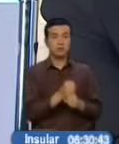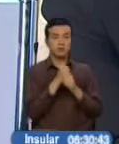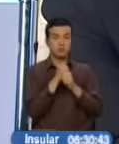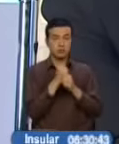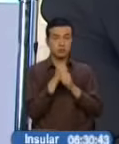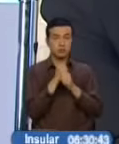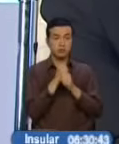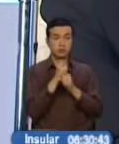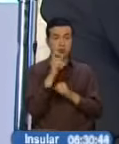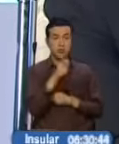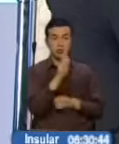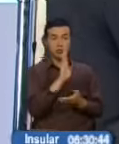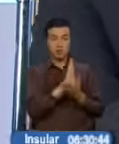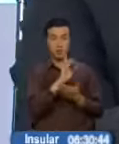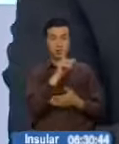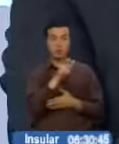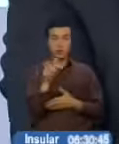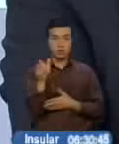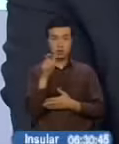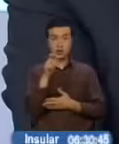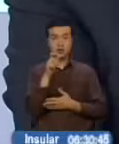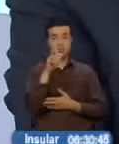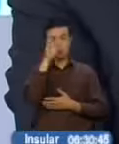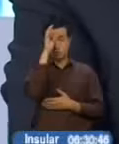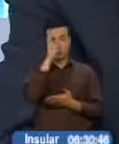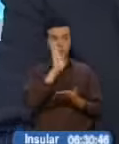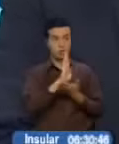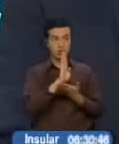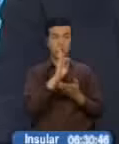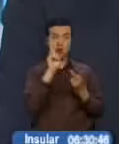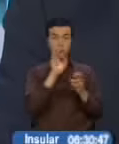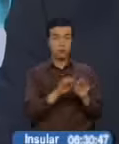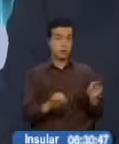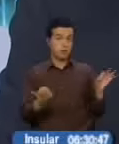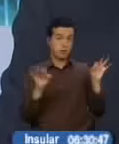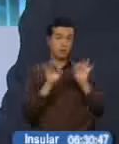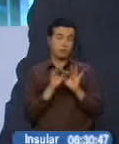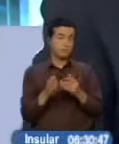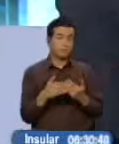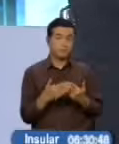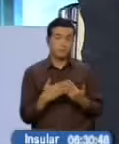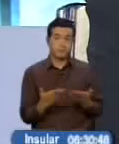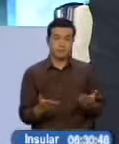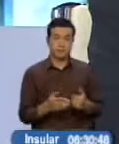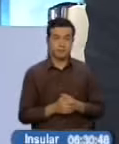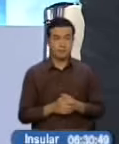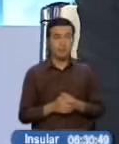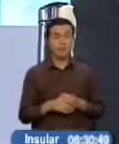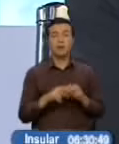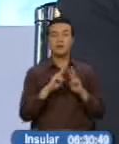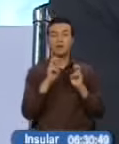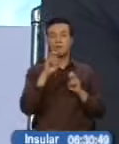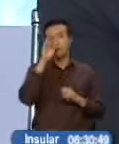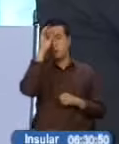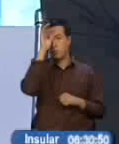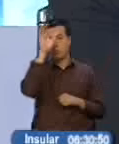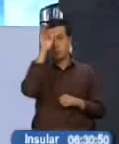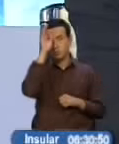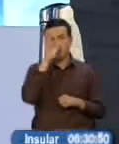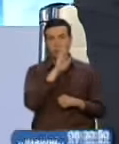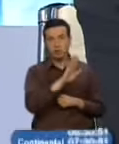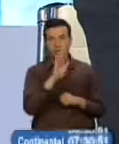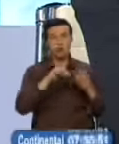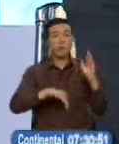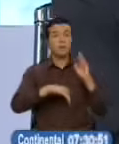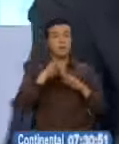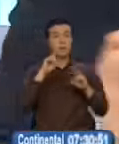gestores culturales. Es decir, el tema ahí es importante por una sencilla razón. En el tema de la cultura, que sobre